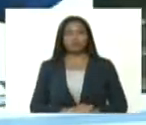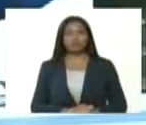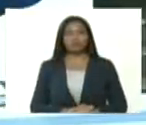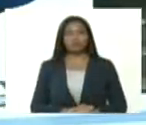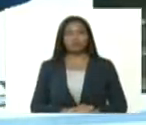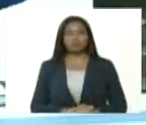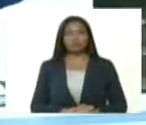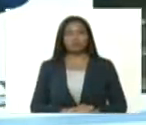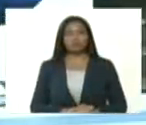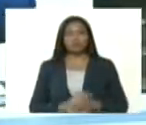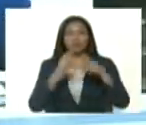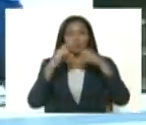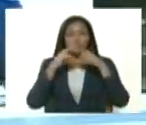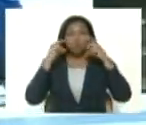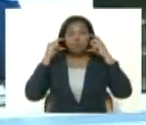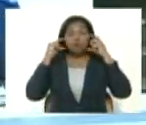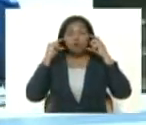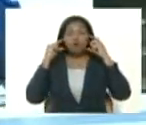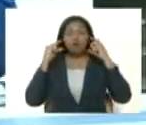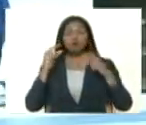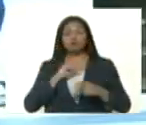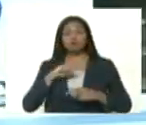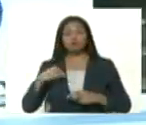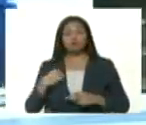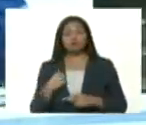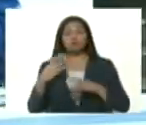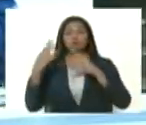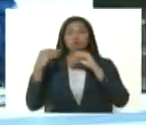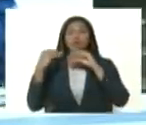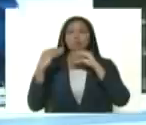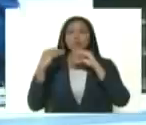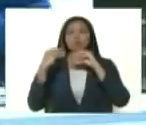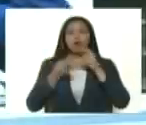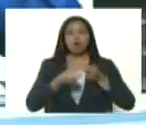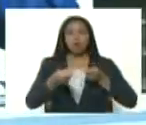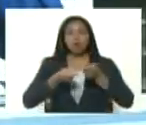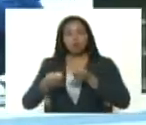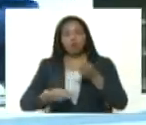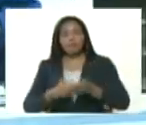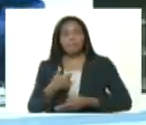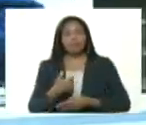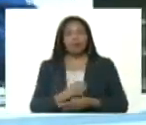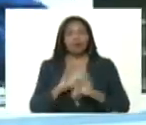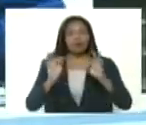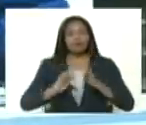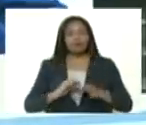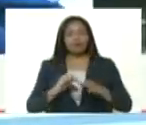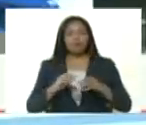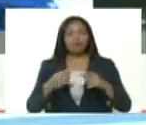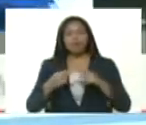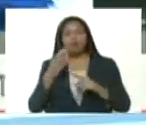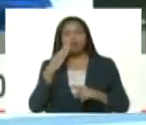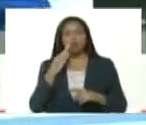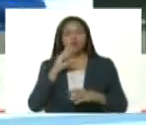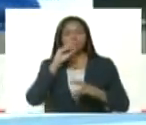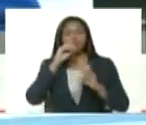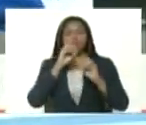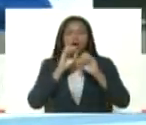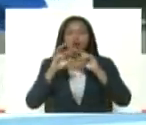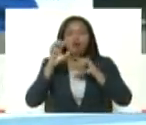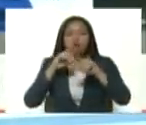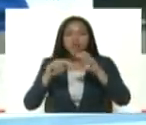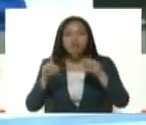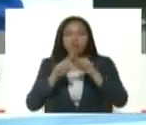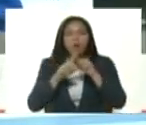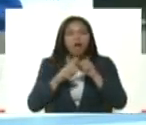Un tapaboca, mientras uno habla, te controla más la emisión de partículas,